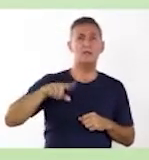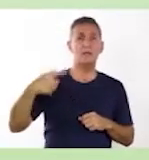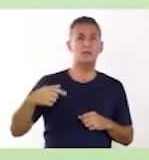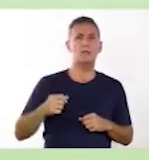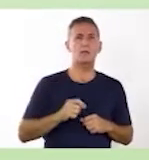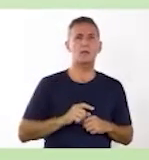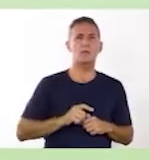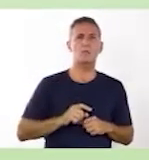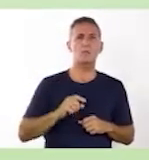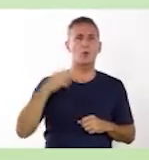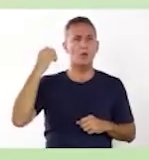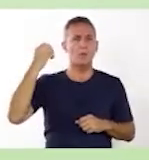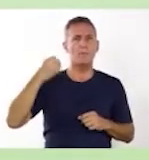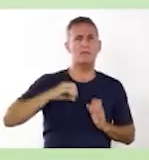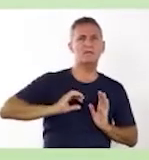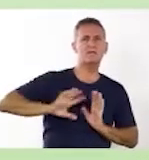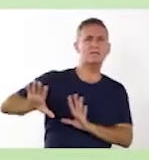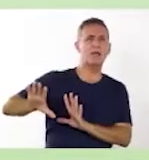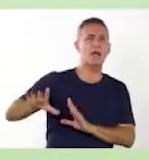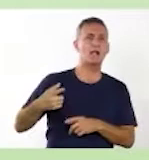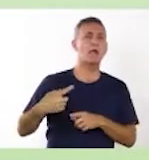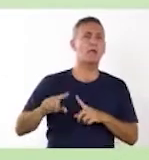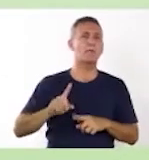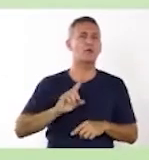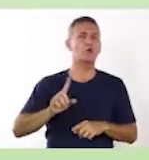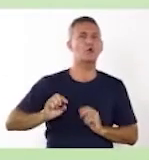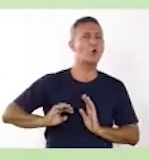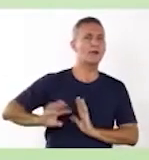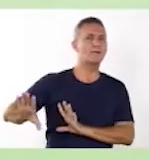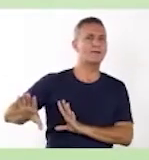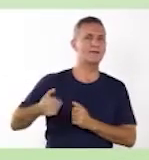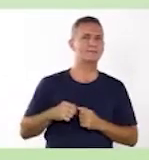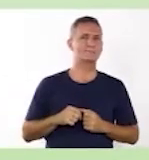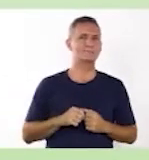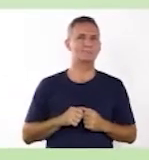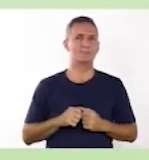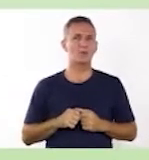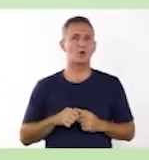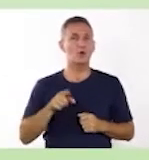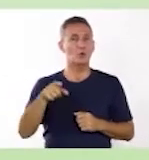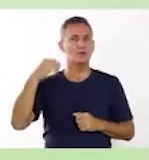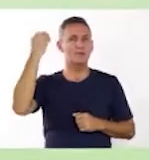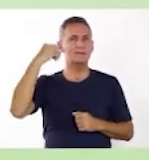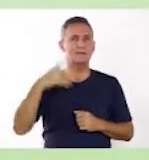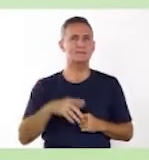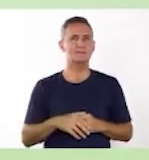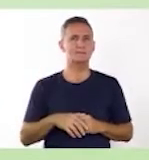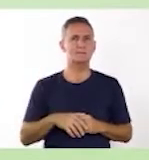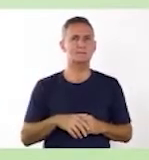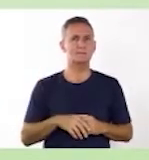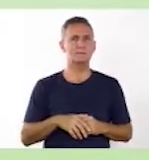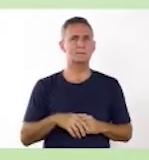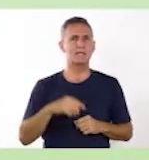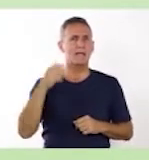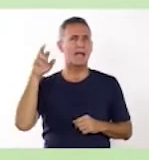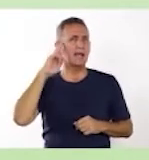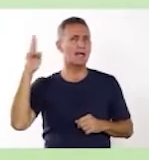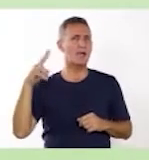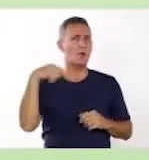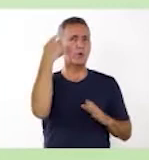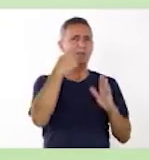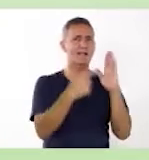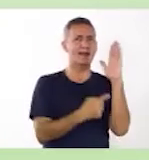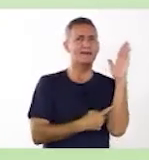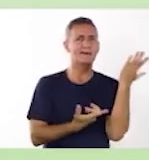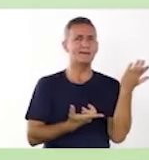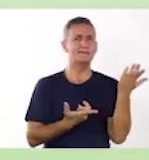y decide dejarla, pero no la deja. Ahí ustedes se darán cuenta qué pasa en este caso. Cleanto, ¿se